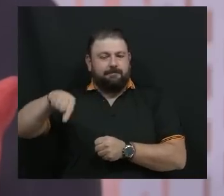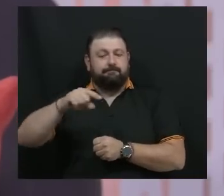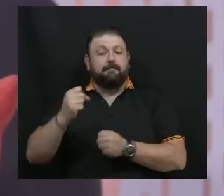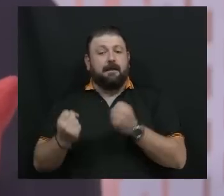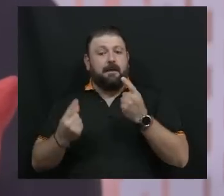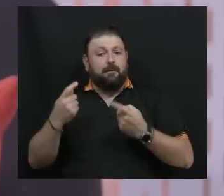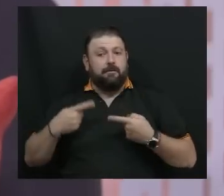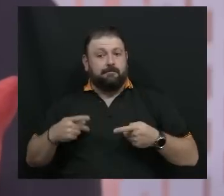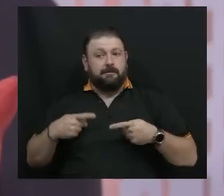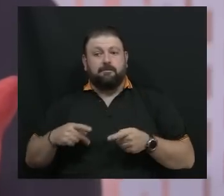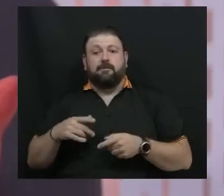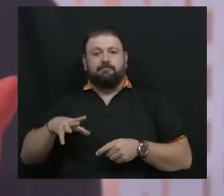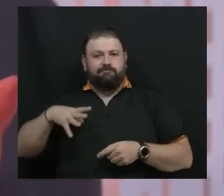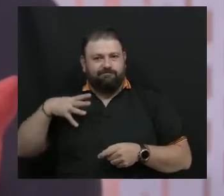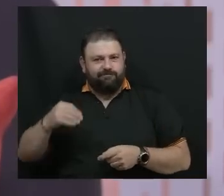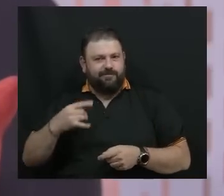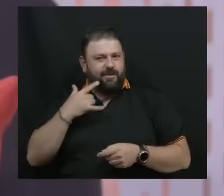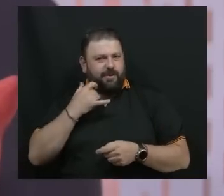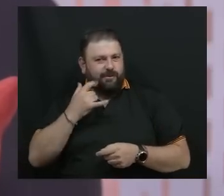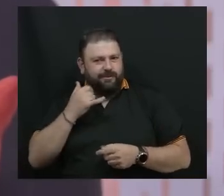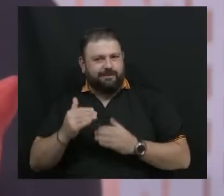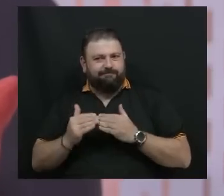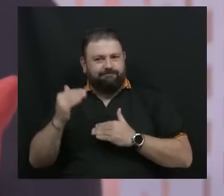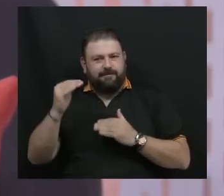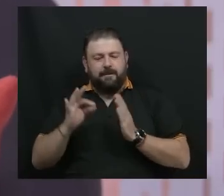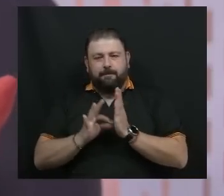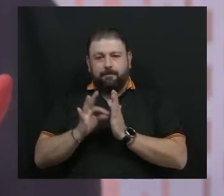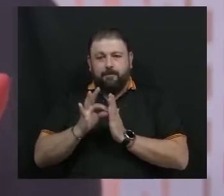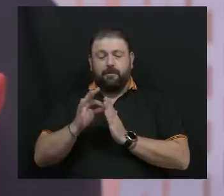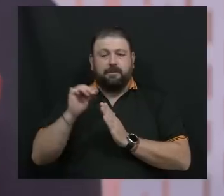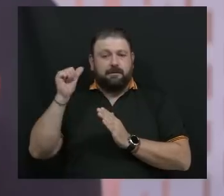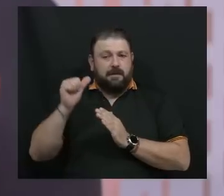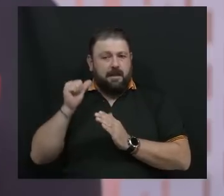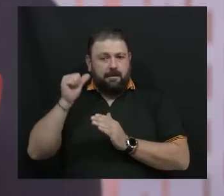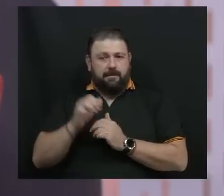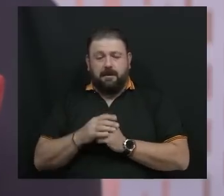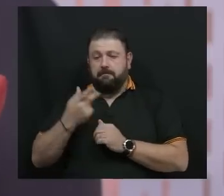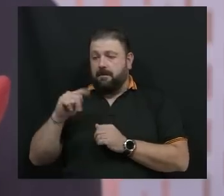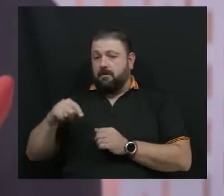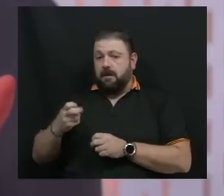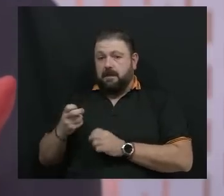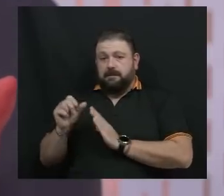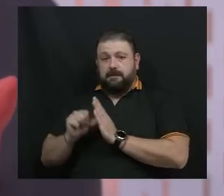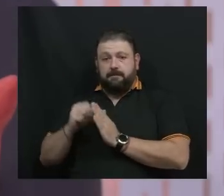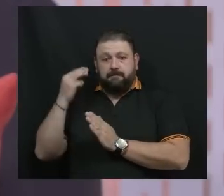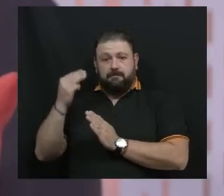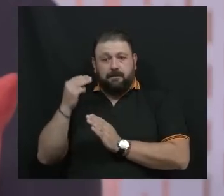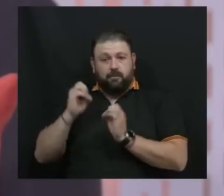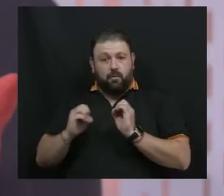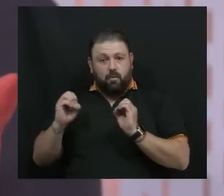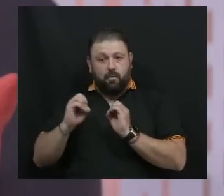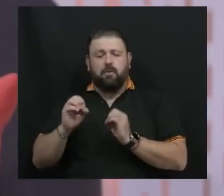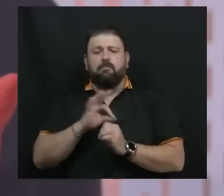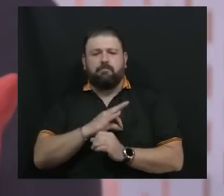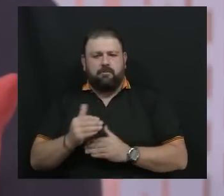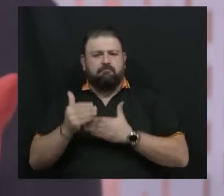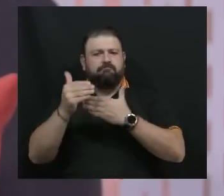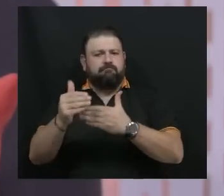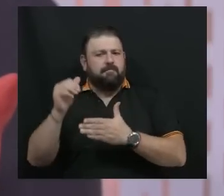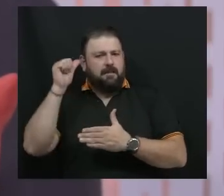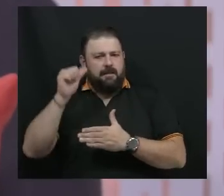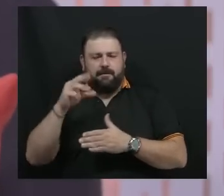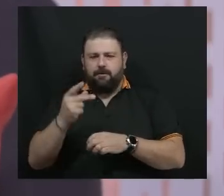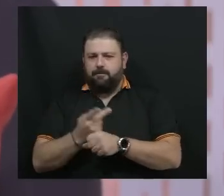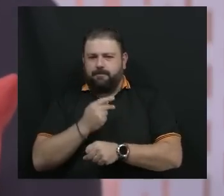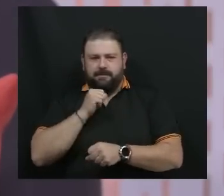en abril recalificarlo, si en caso de que no lo logres. Y por último, esto de mi negocio, ¿no?